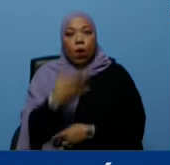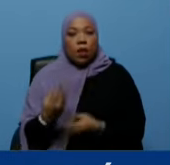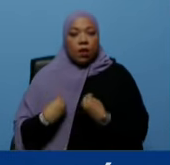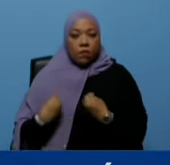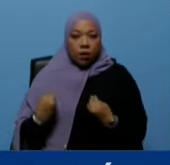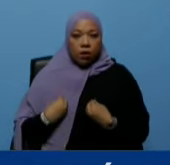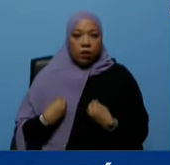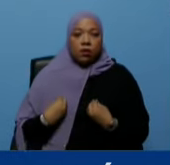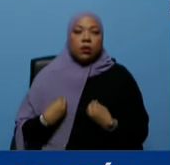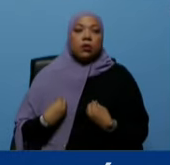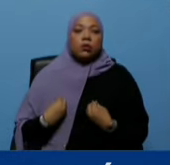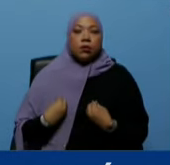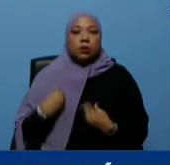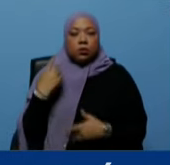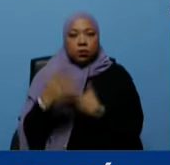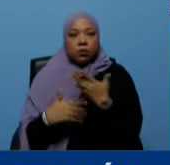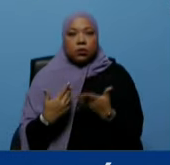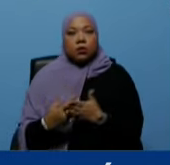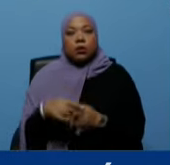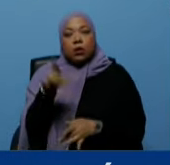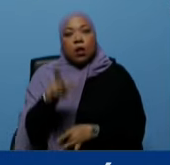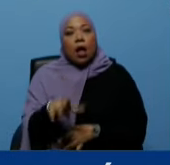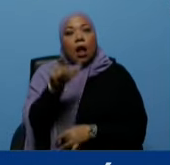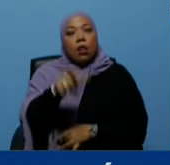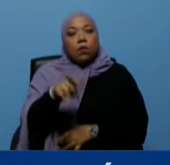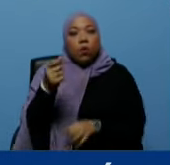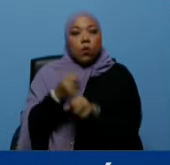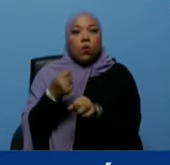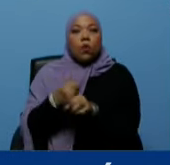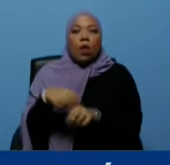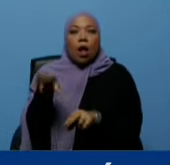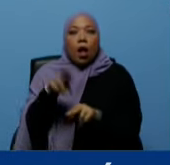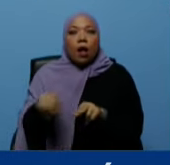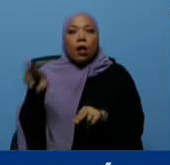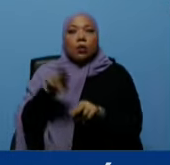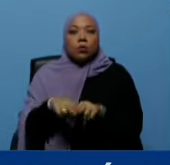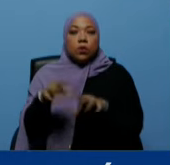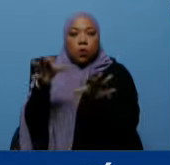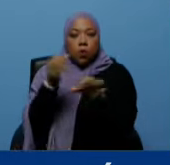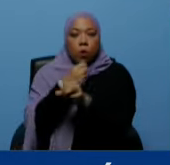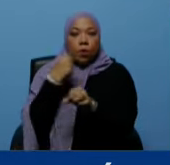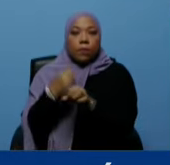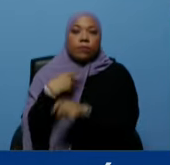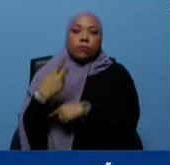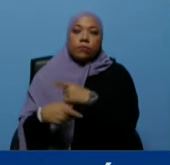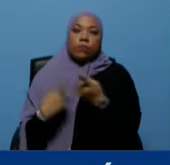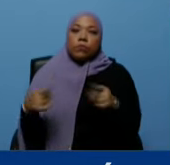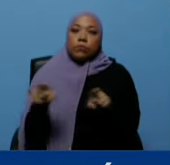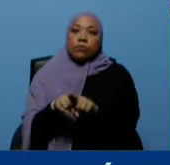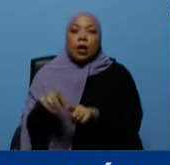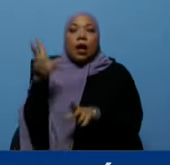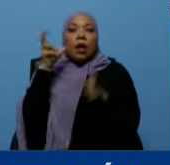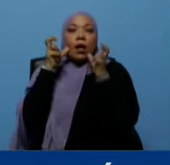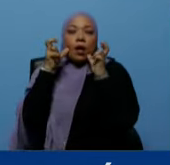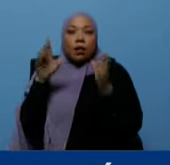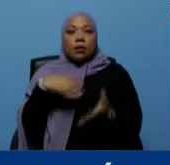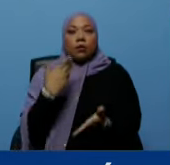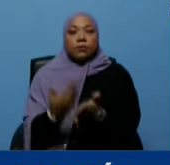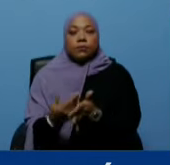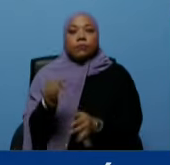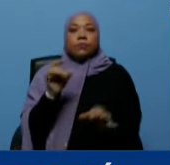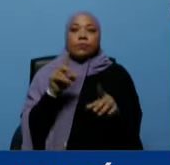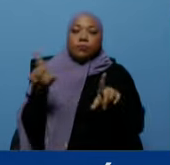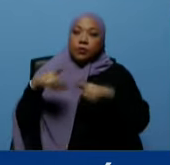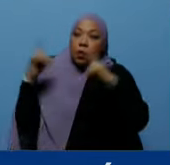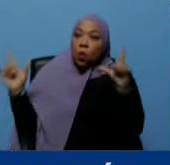vida, dándole, las personas que tienen niños con alguna condición que me están oyendo y están escuchando al presidente por